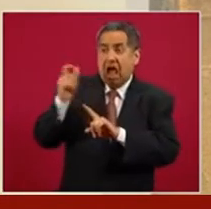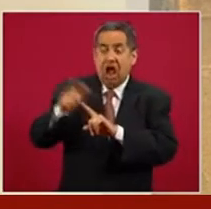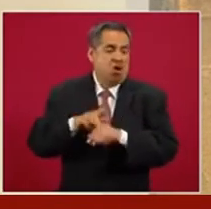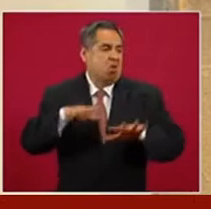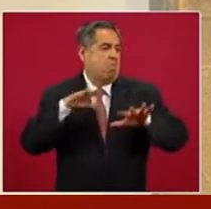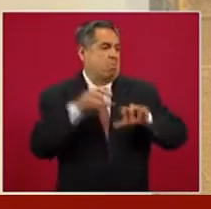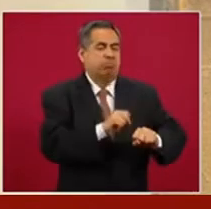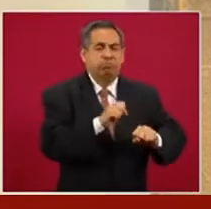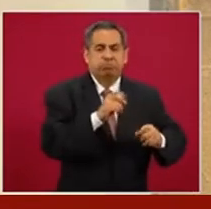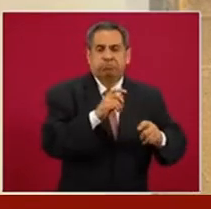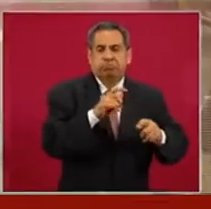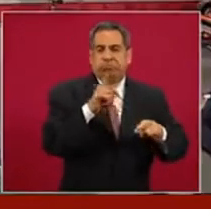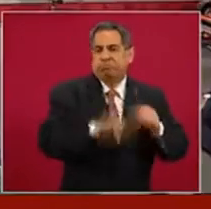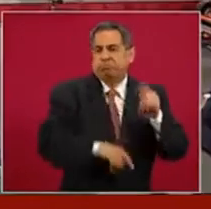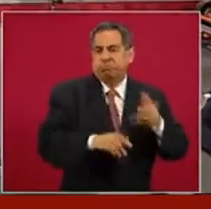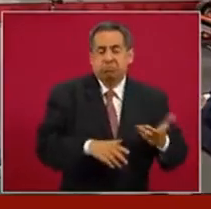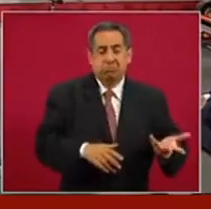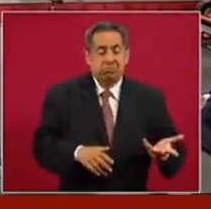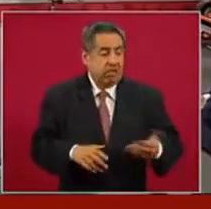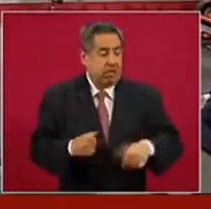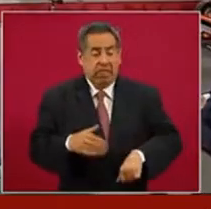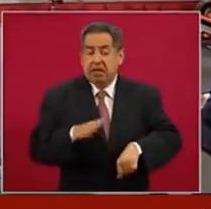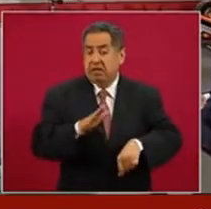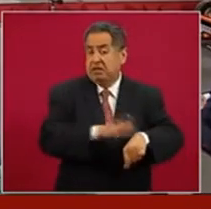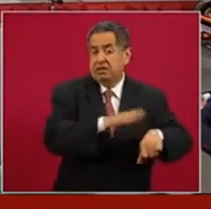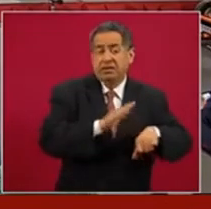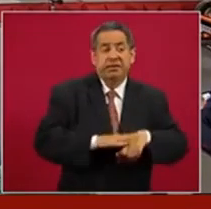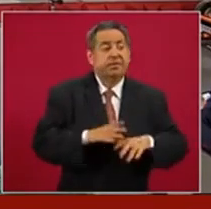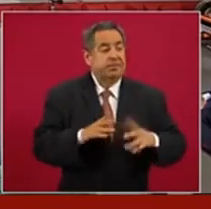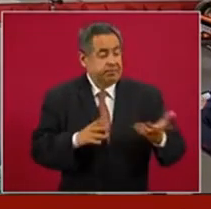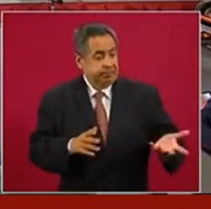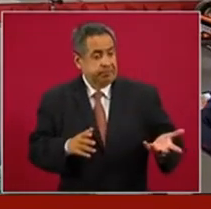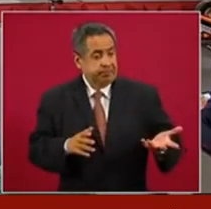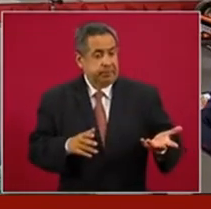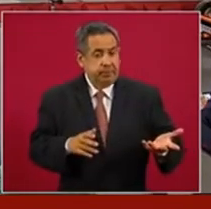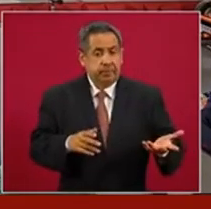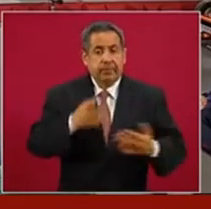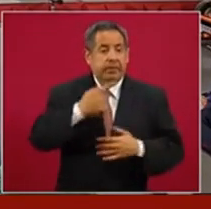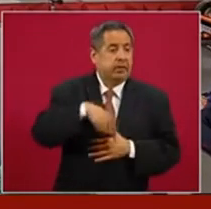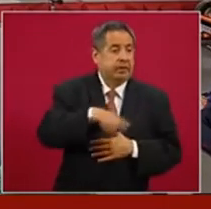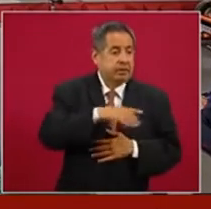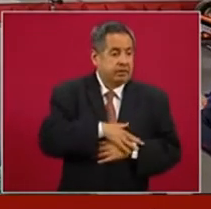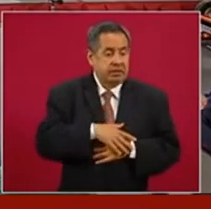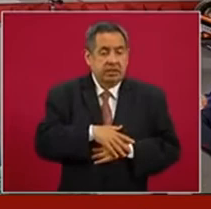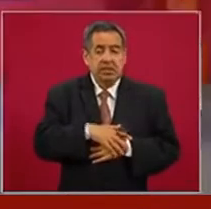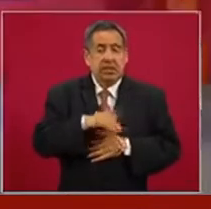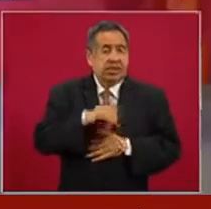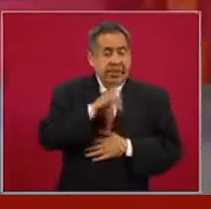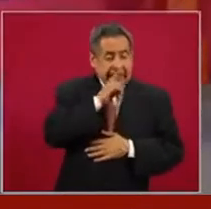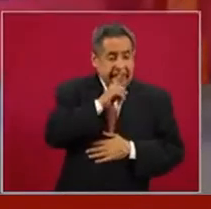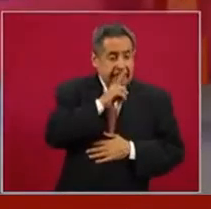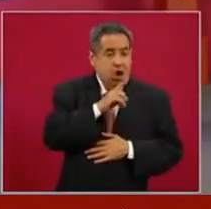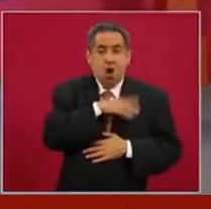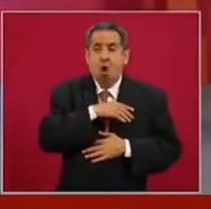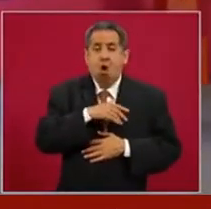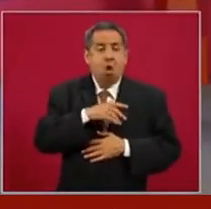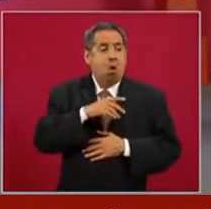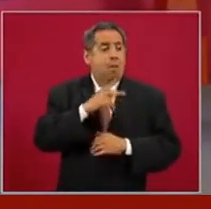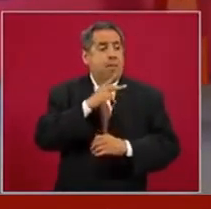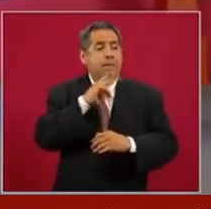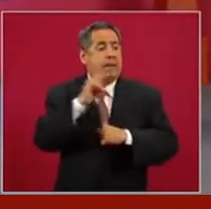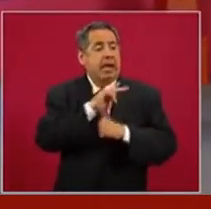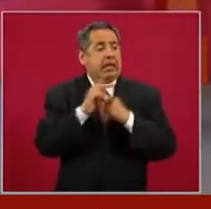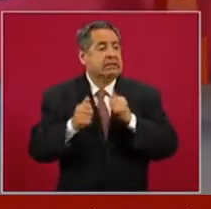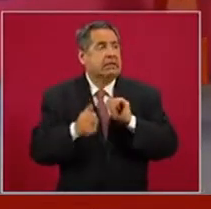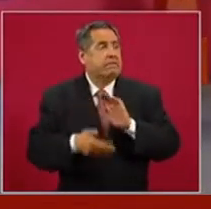Y la advertencia de que la opción para los críticos es callarse o dejar el país. El presidente ha despreciado